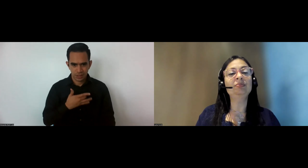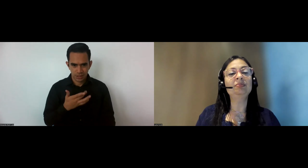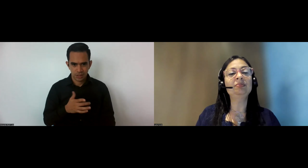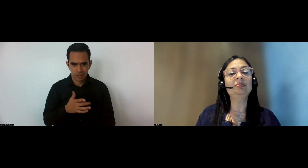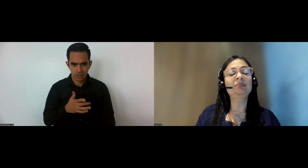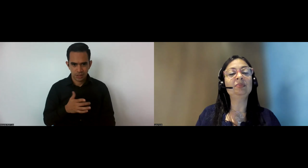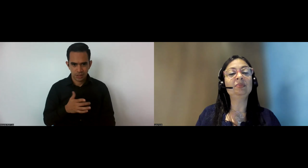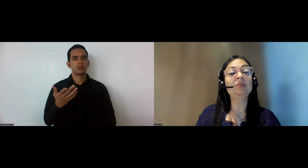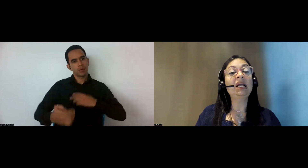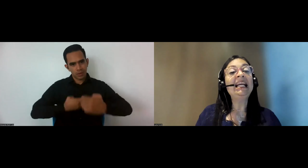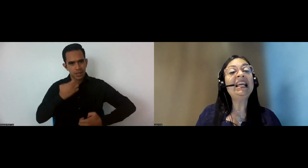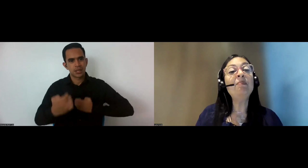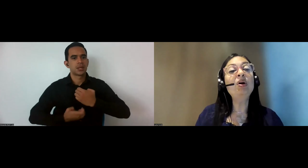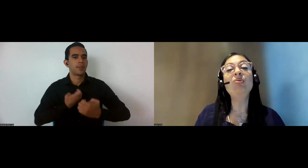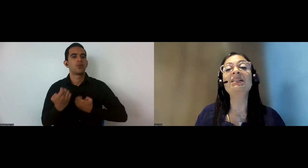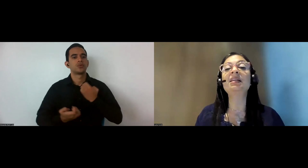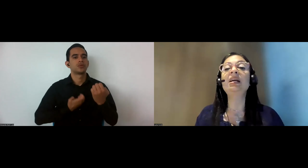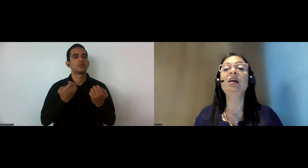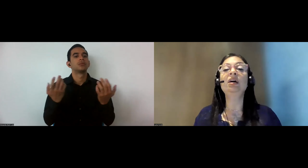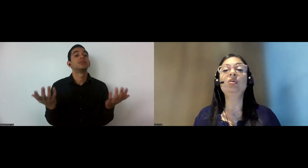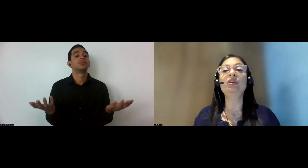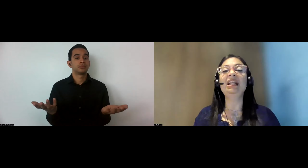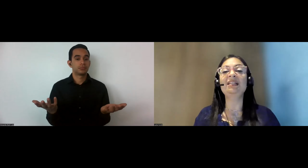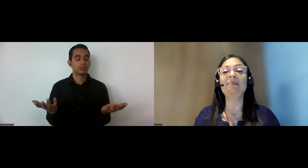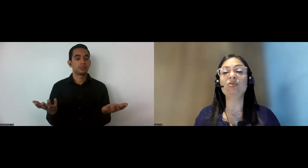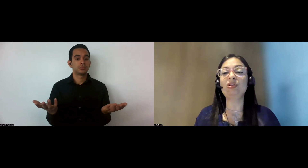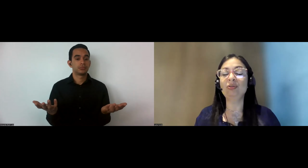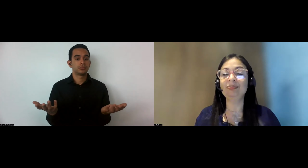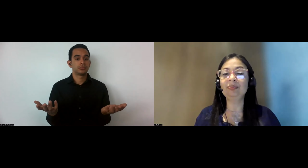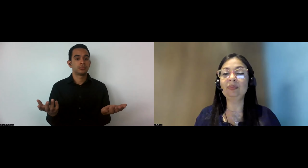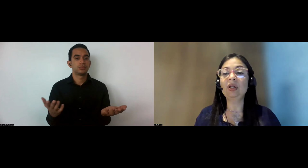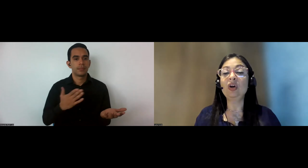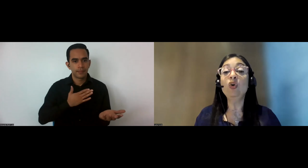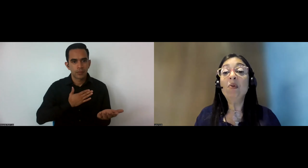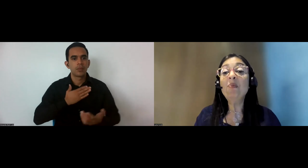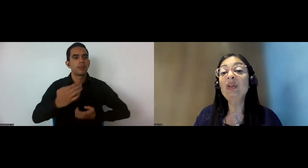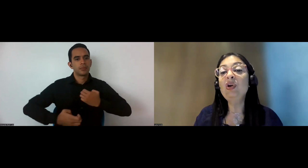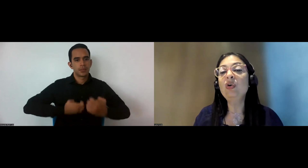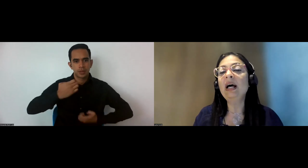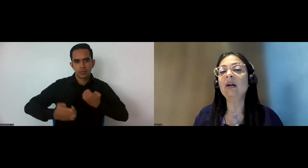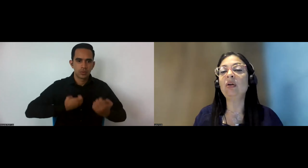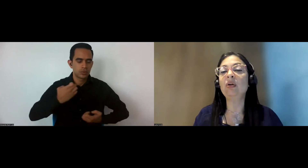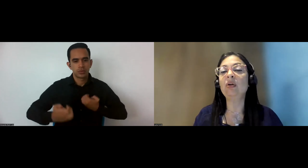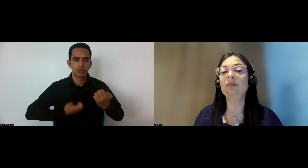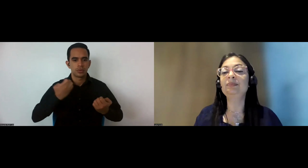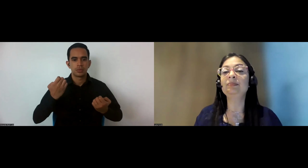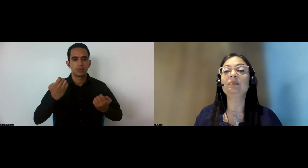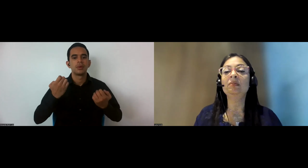emoción, qué puedo hacer con esa emoción, cómo puedo